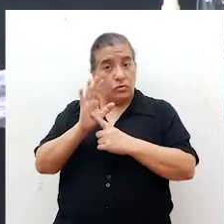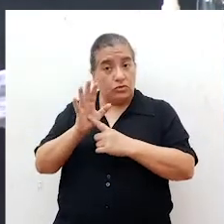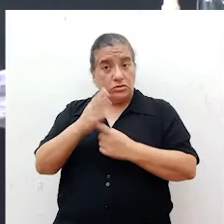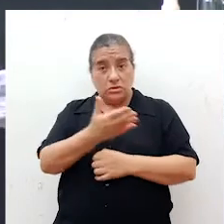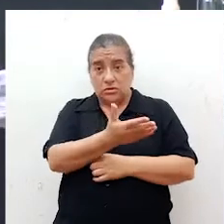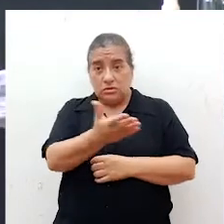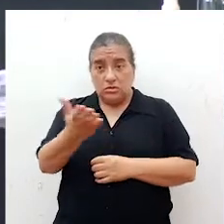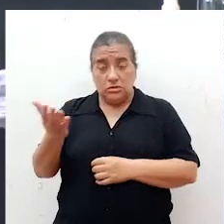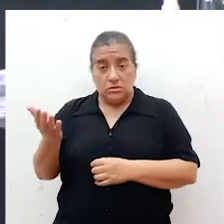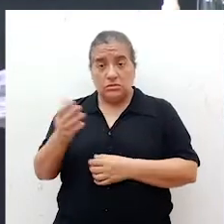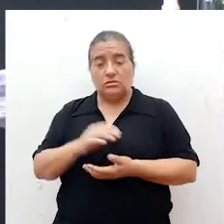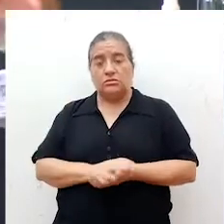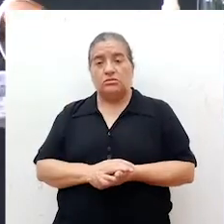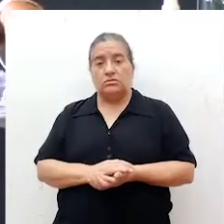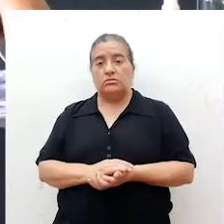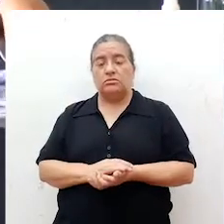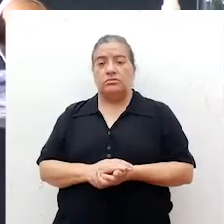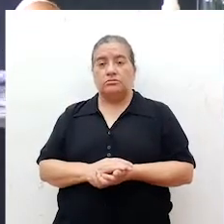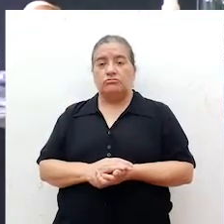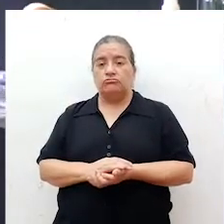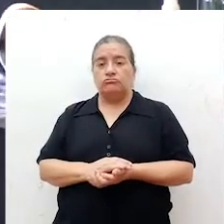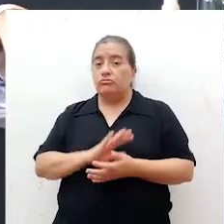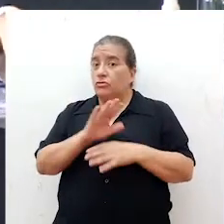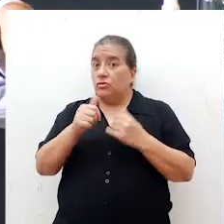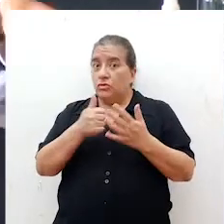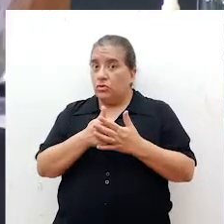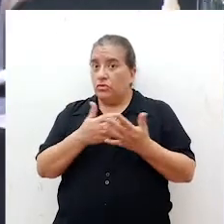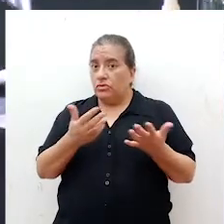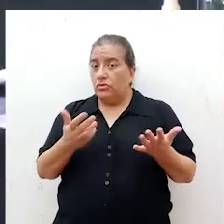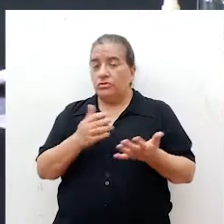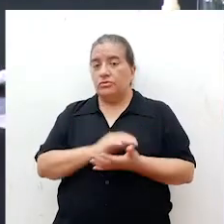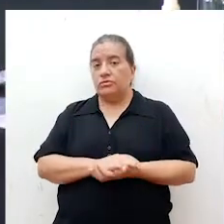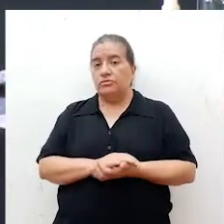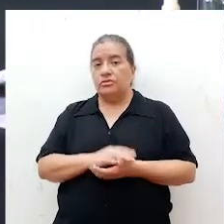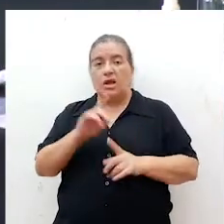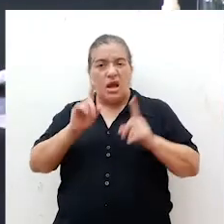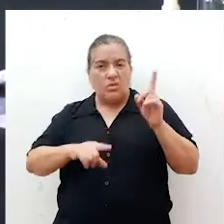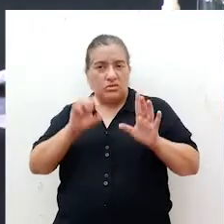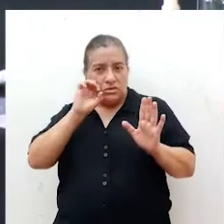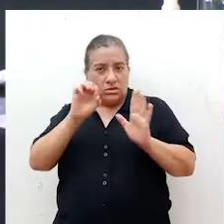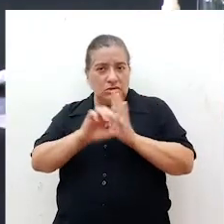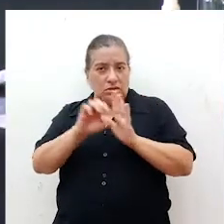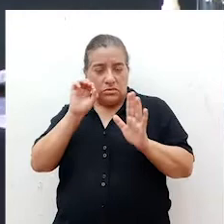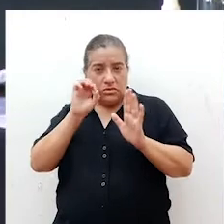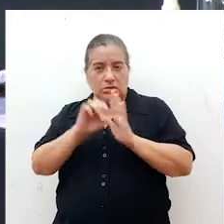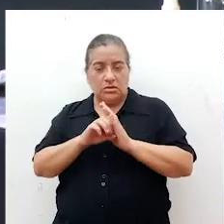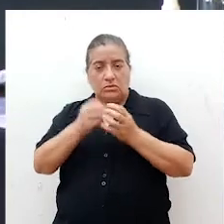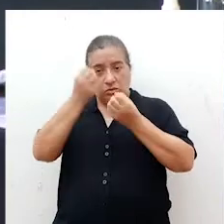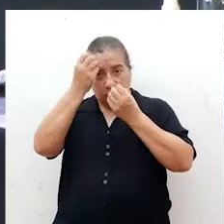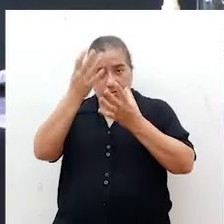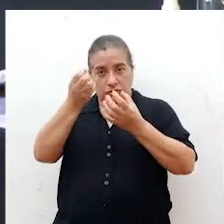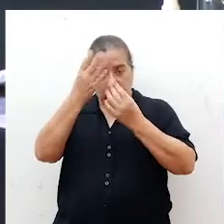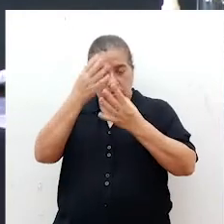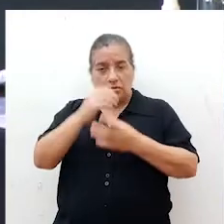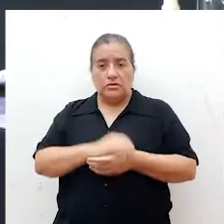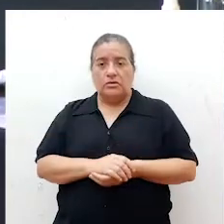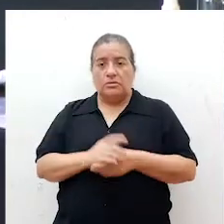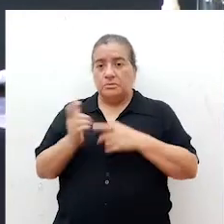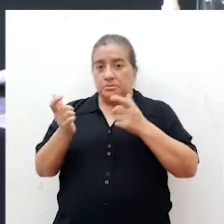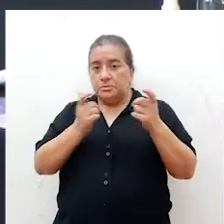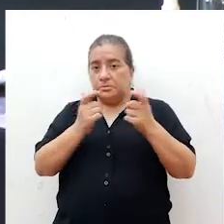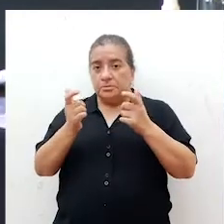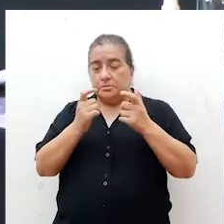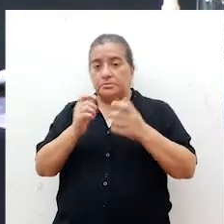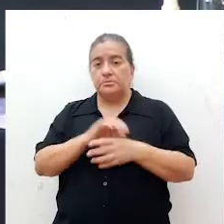para rendir cuentas, para mostrarles a ustedes todos, esto es apenas algunos